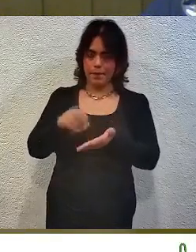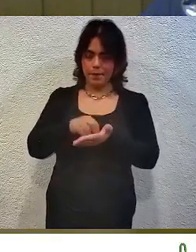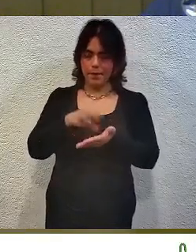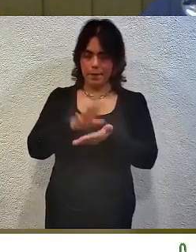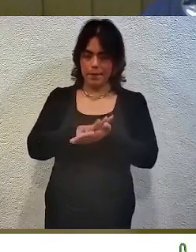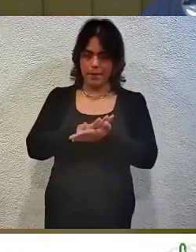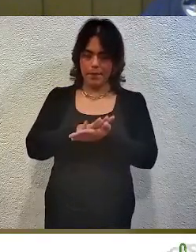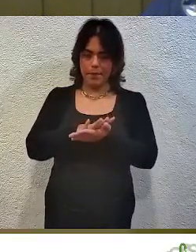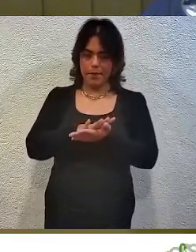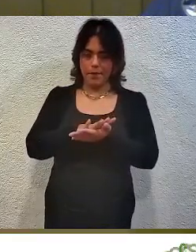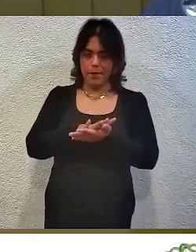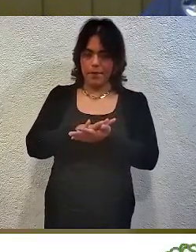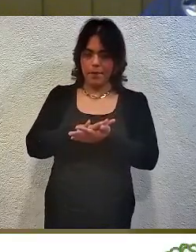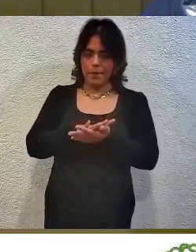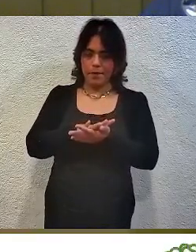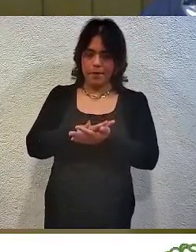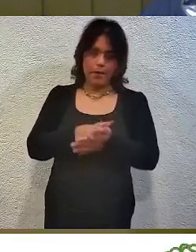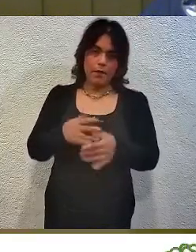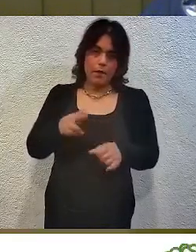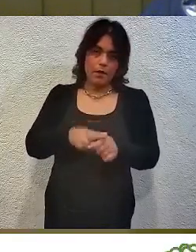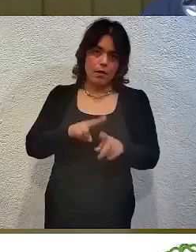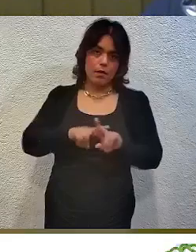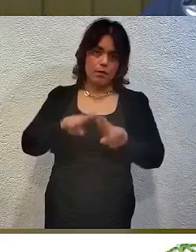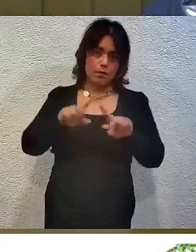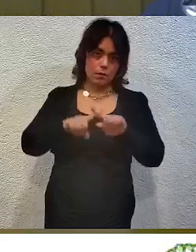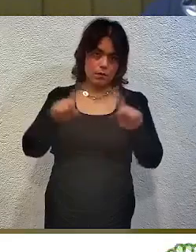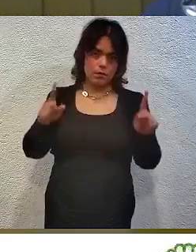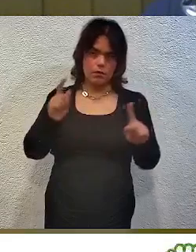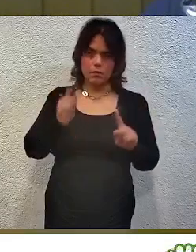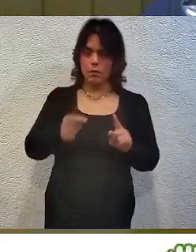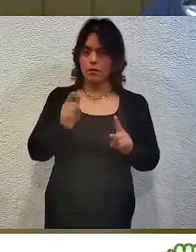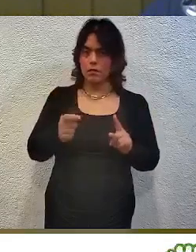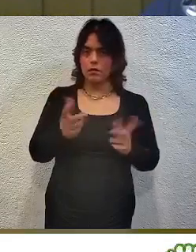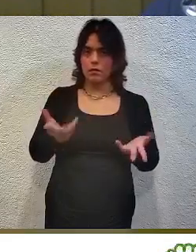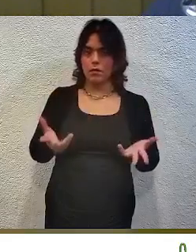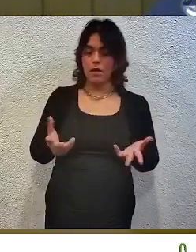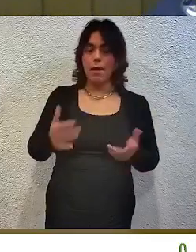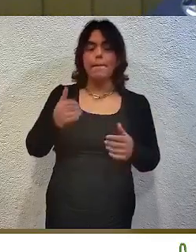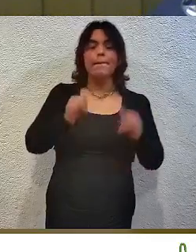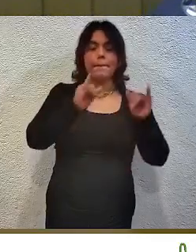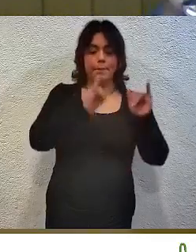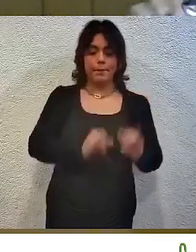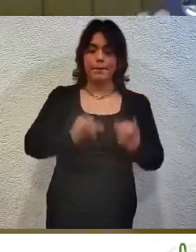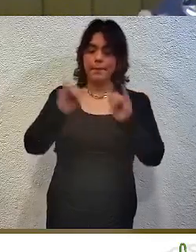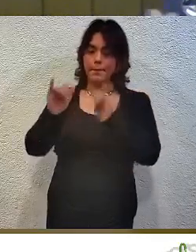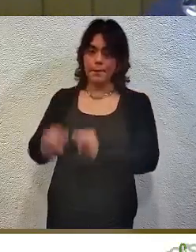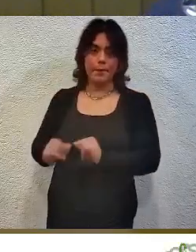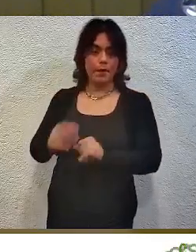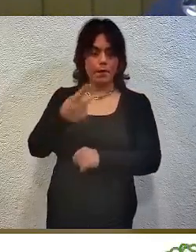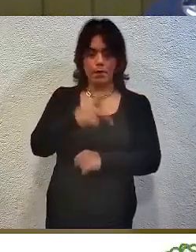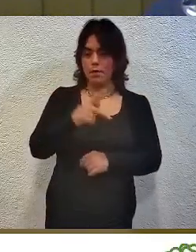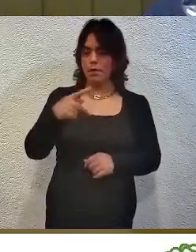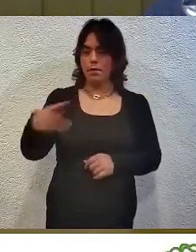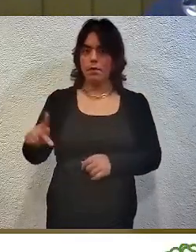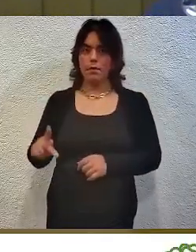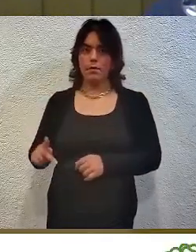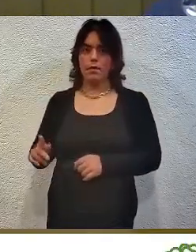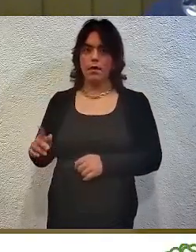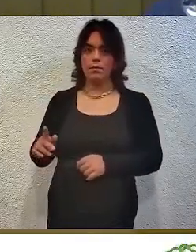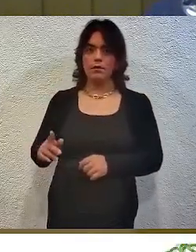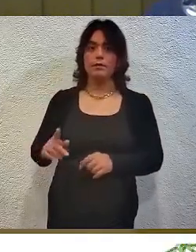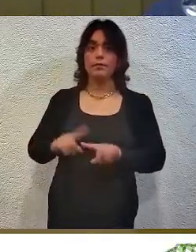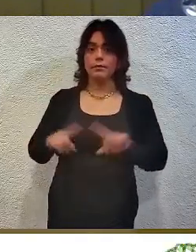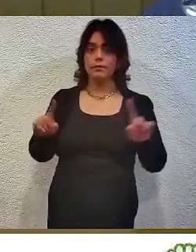su naturaleza es totalmente distinta y son autónomos el uno del otro. Por eso es que también